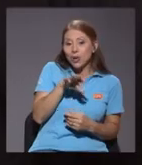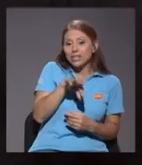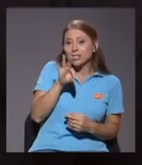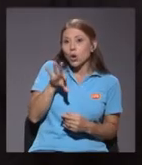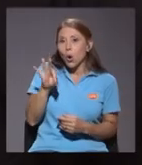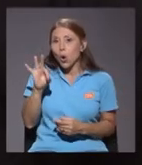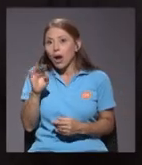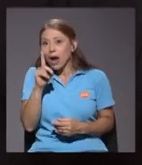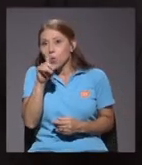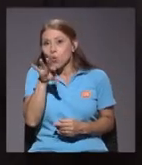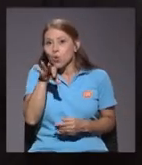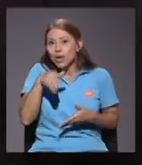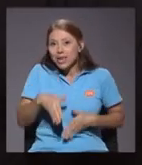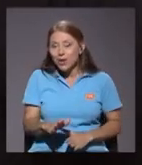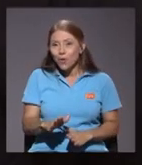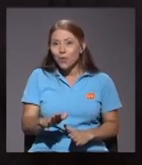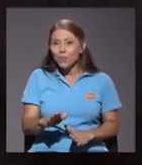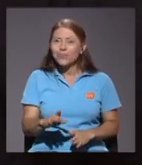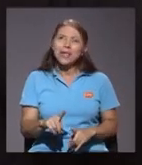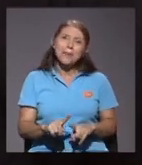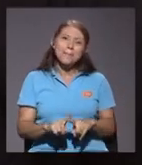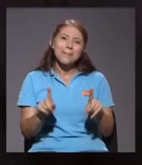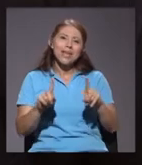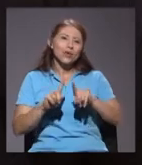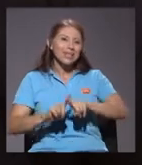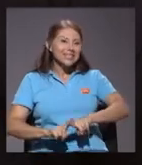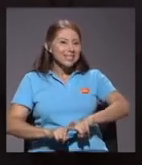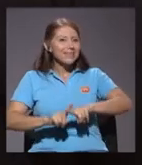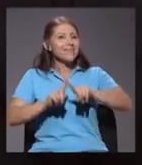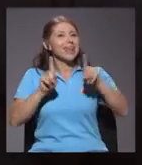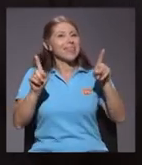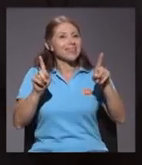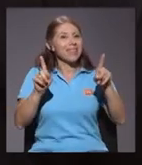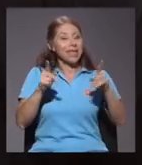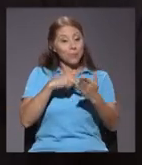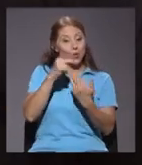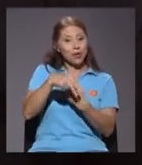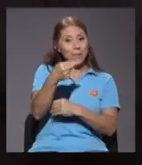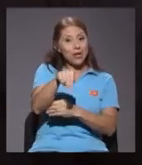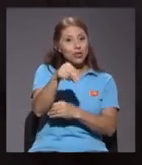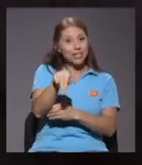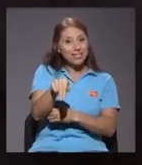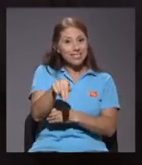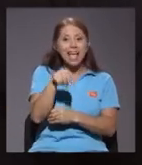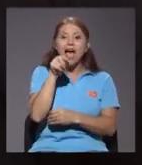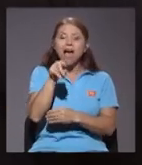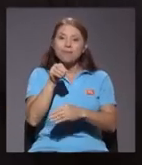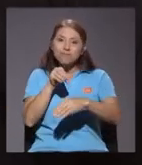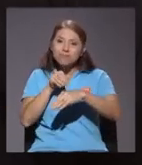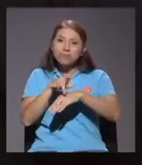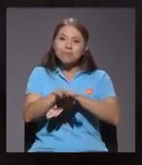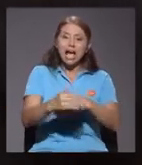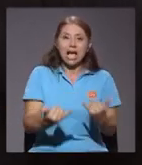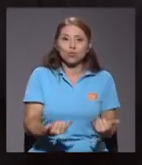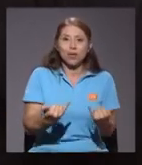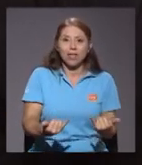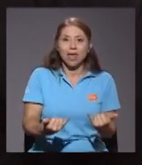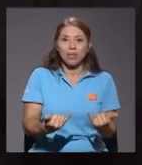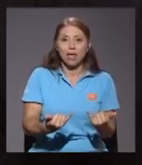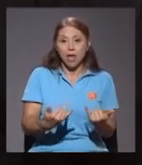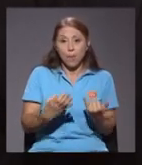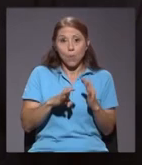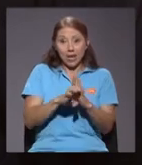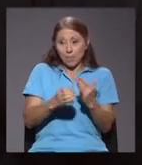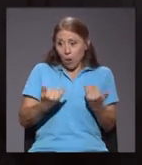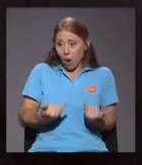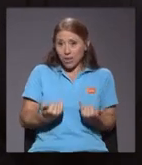el notición está marcado por la absoluta actualidad es eso eso impide que yo hoy a esta hora sepa que vamos